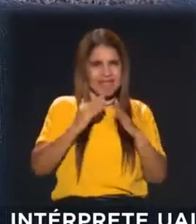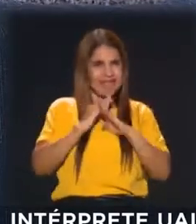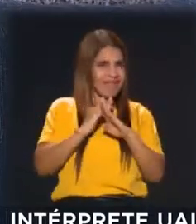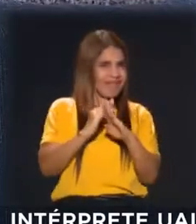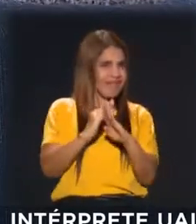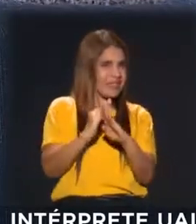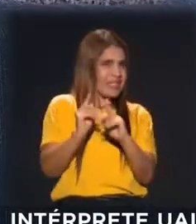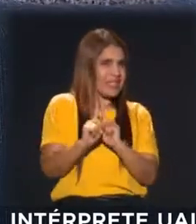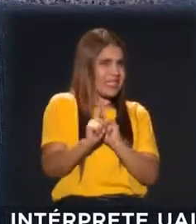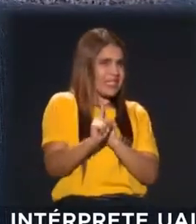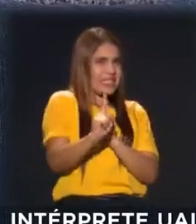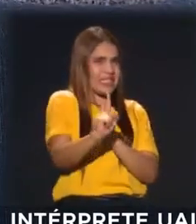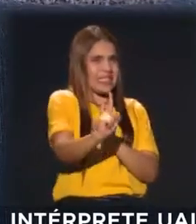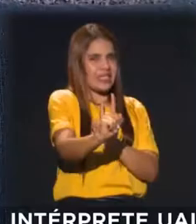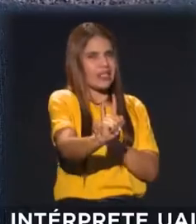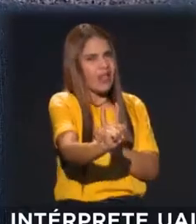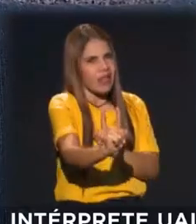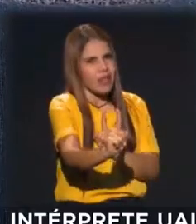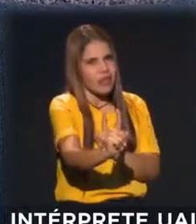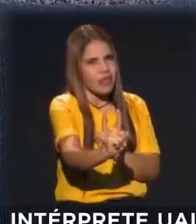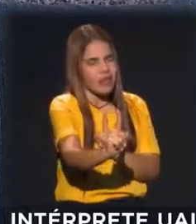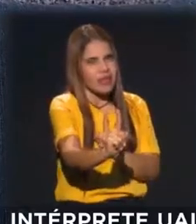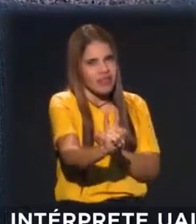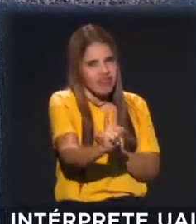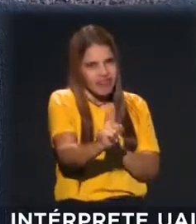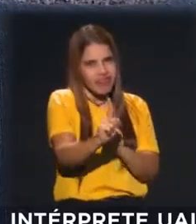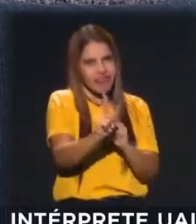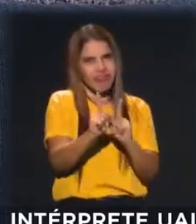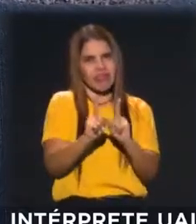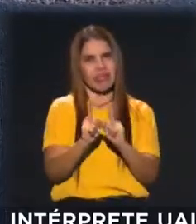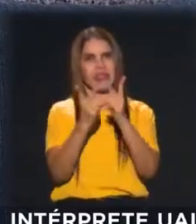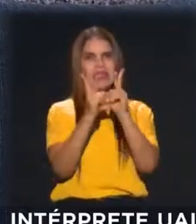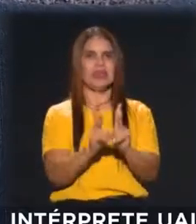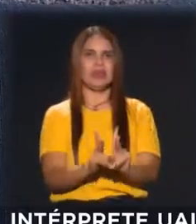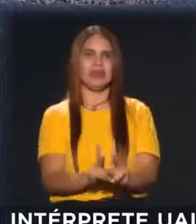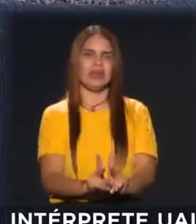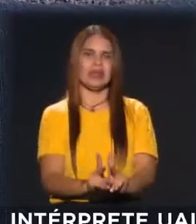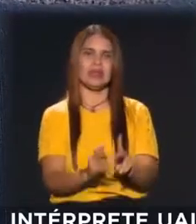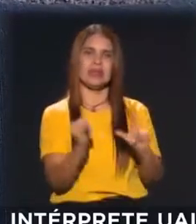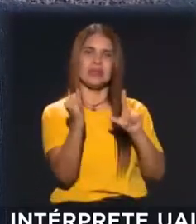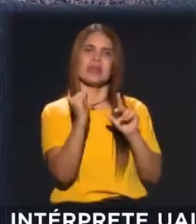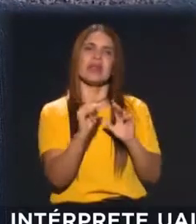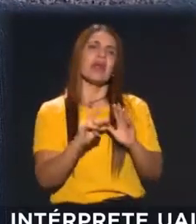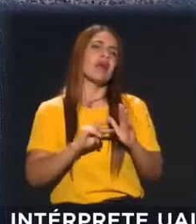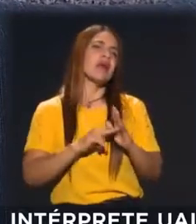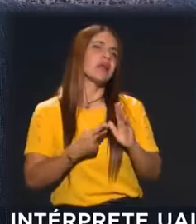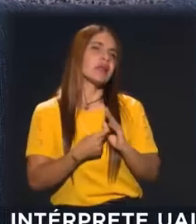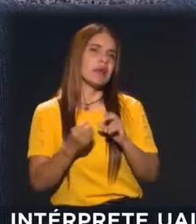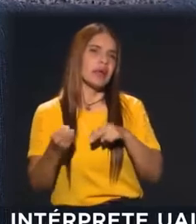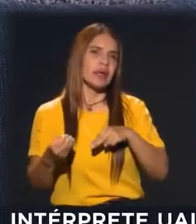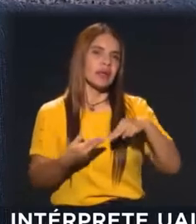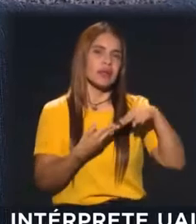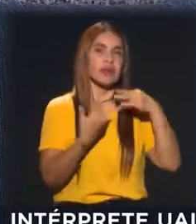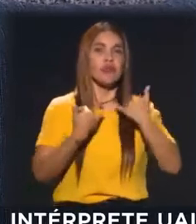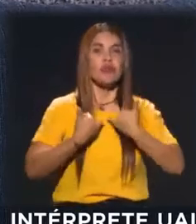y que distancia y lo que hace es hacer retrocesos. Otra cosa que me parece importante son esas imágenes en educación, por ejemplo,